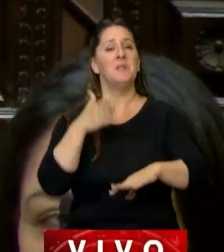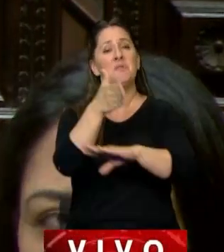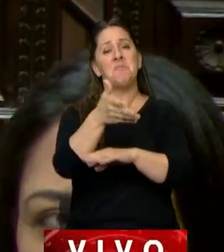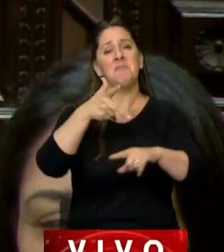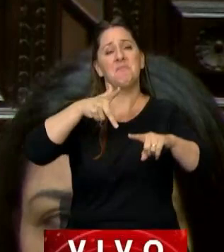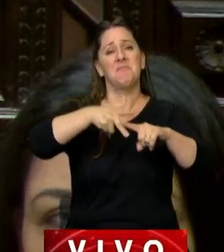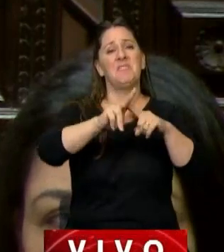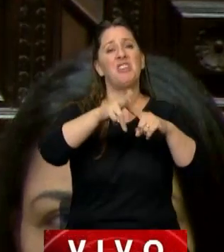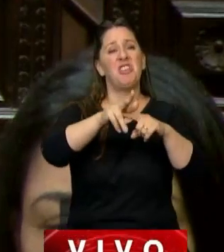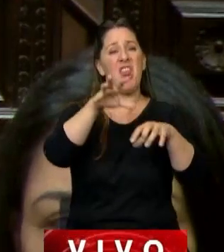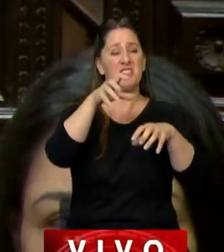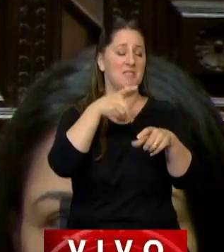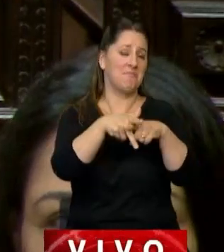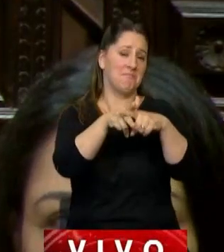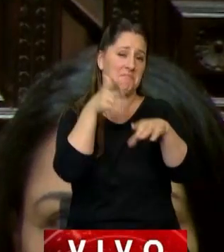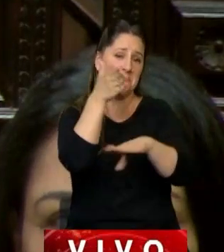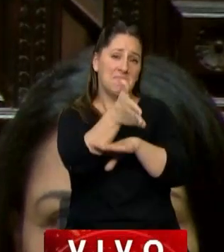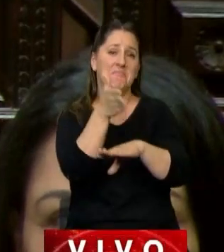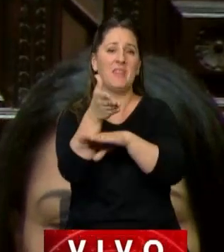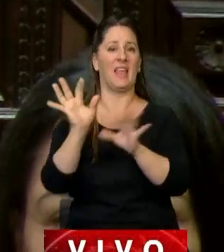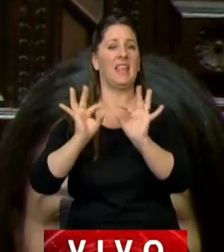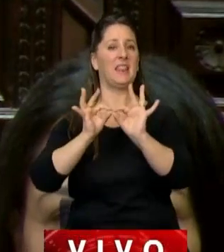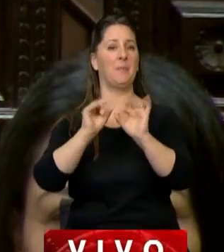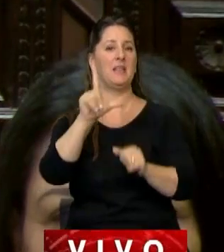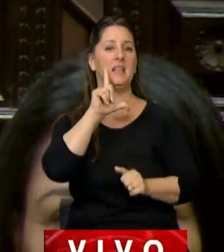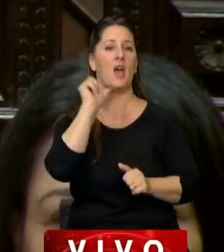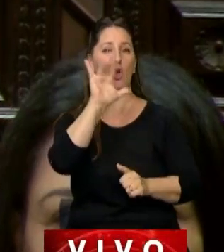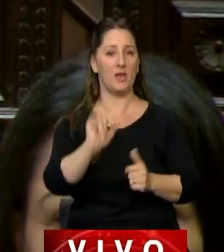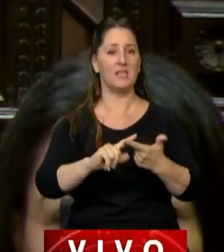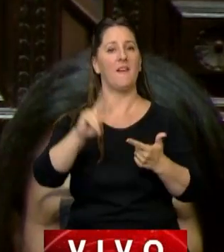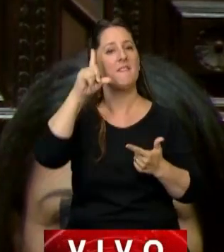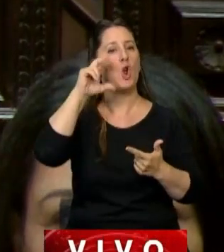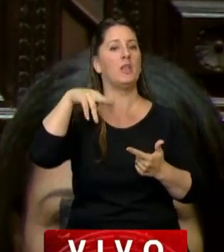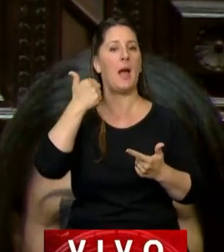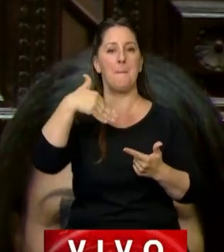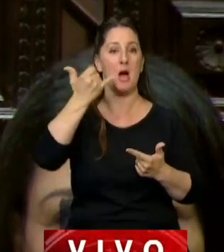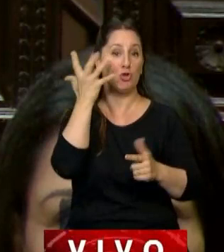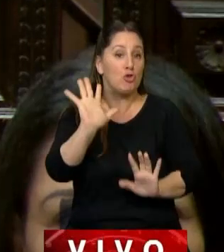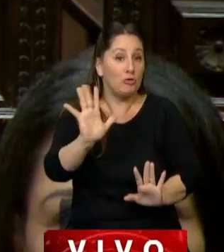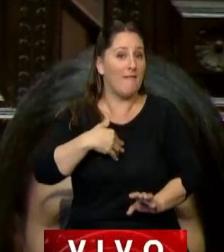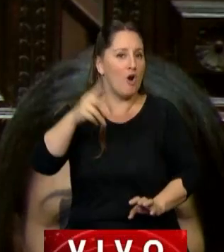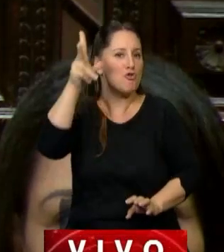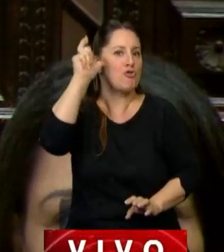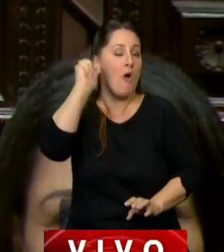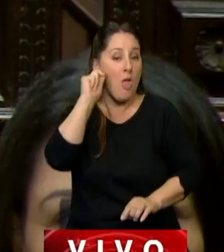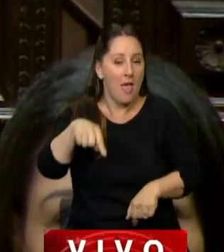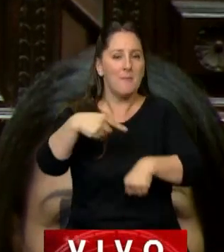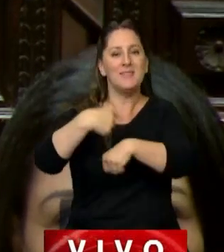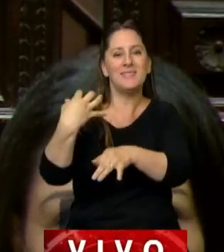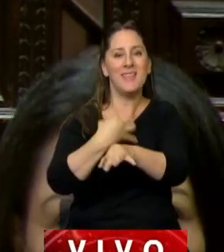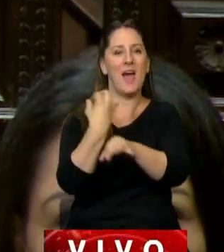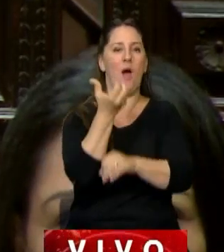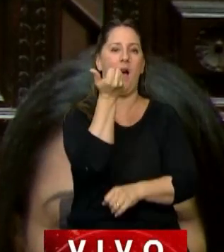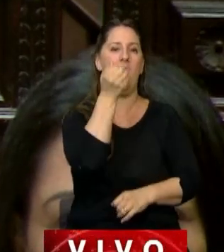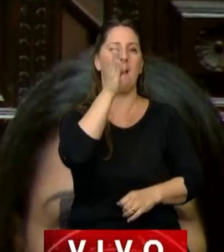de talleres las intérpretes Lilia Rodríguez y Verónica Mayo. Yo tenía 8 años y ahí me enseñaron el